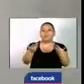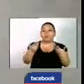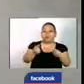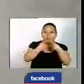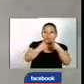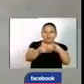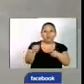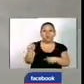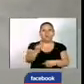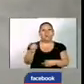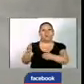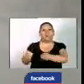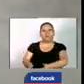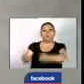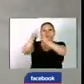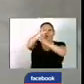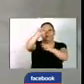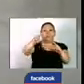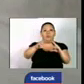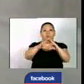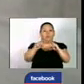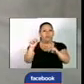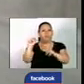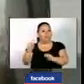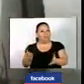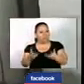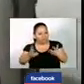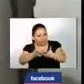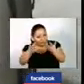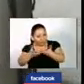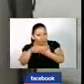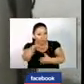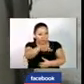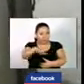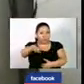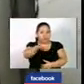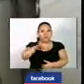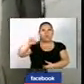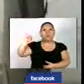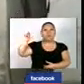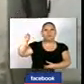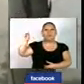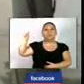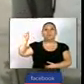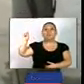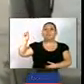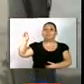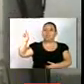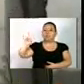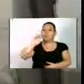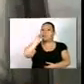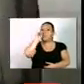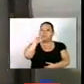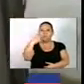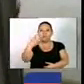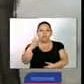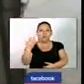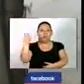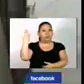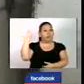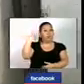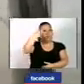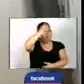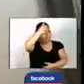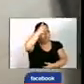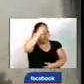comunicado del Instituto Nicaragüense de Estudios Territoriales Ineter se informó que desde la tarde del domingo